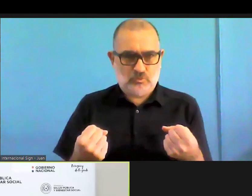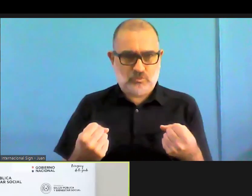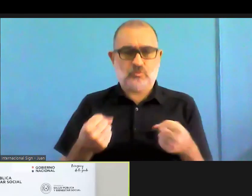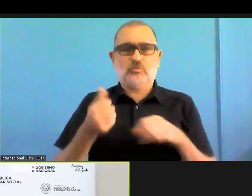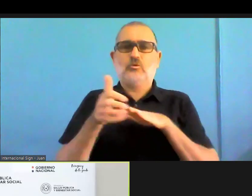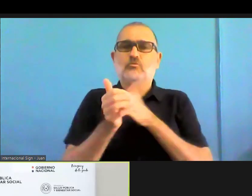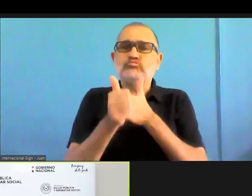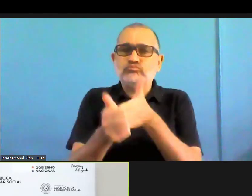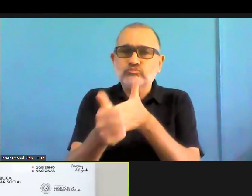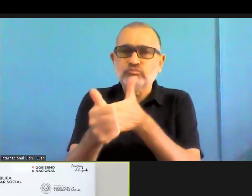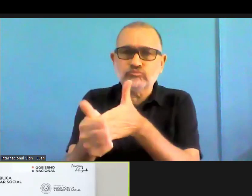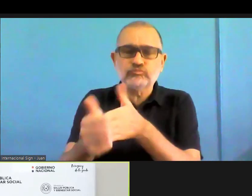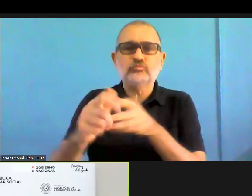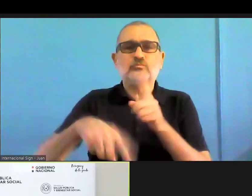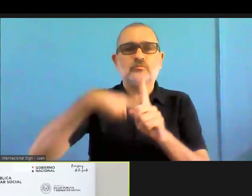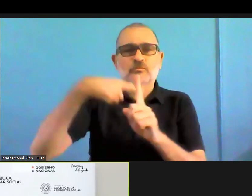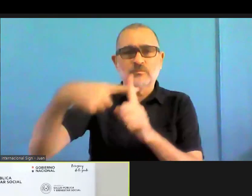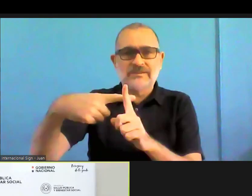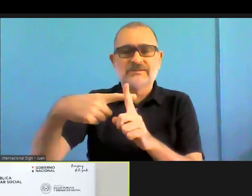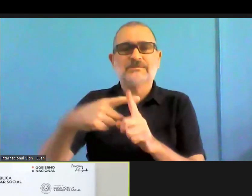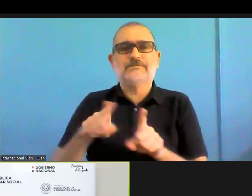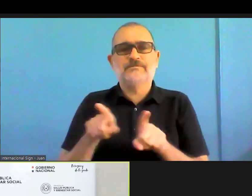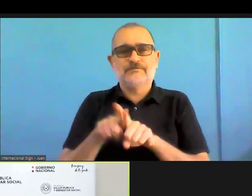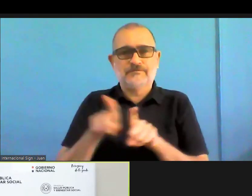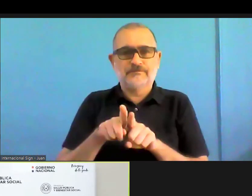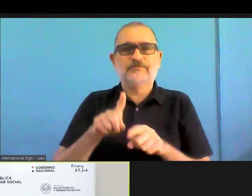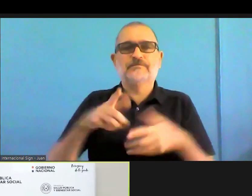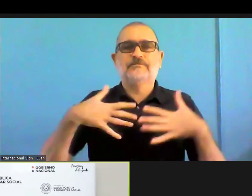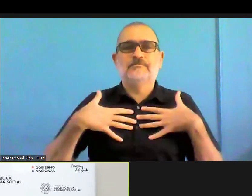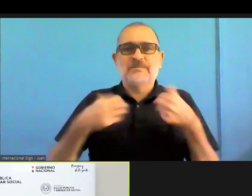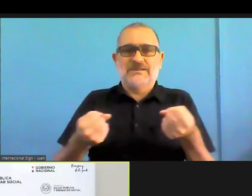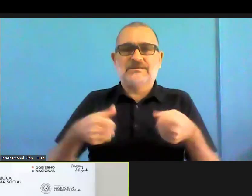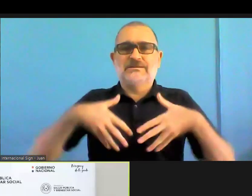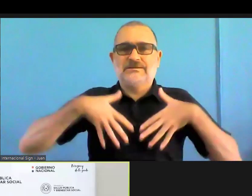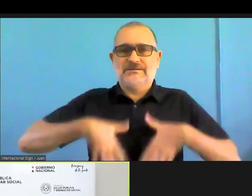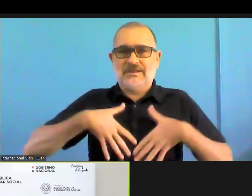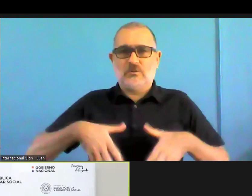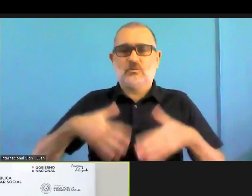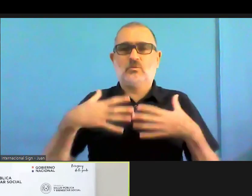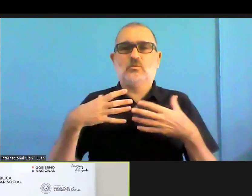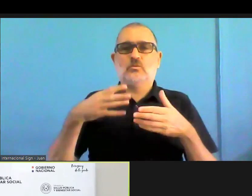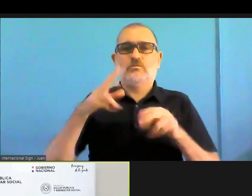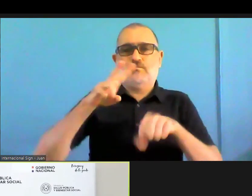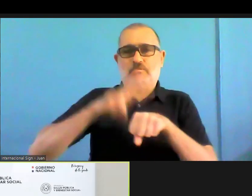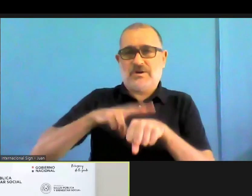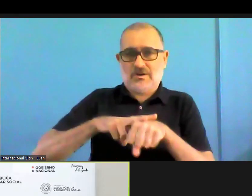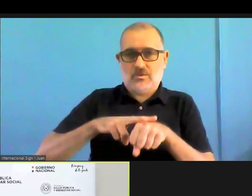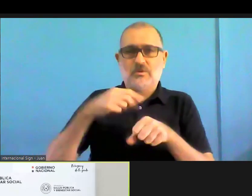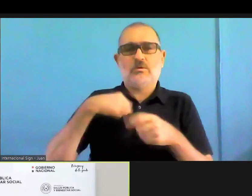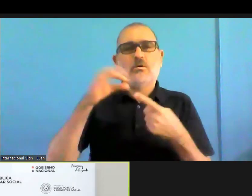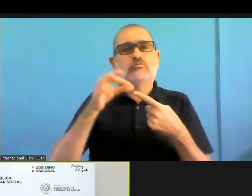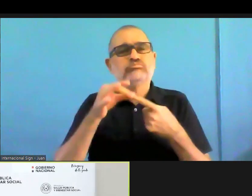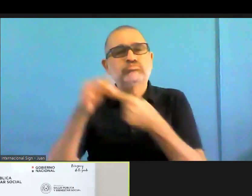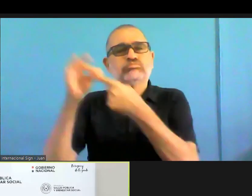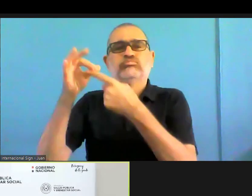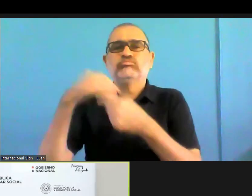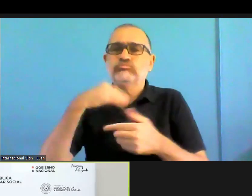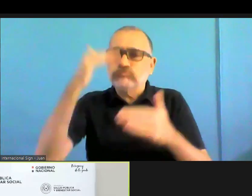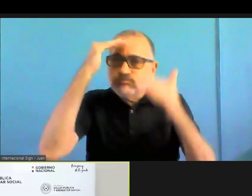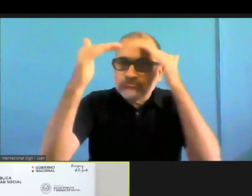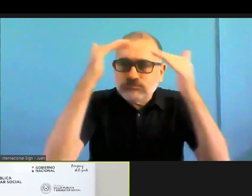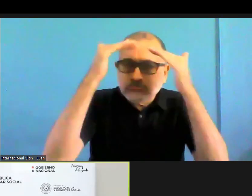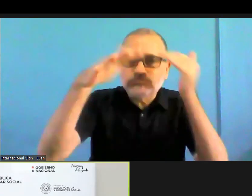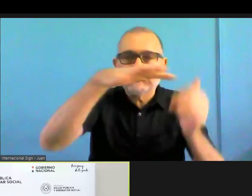fue convocado y tuvo que asistir de manera urgente a la Presidencia de la República y